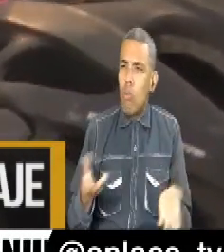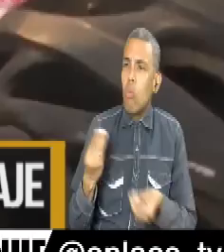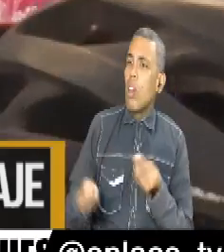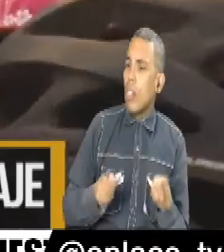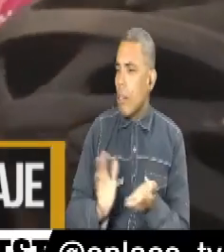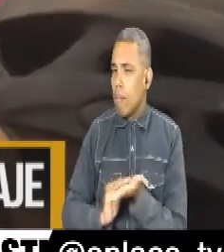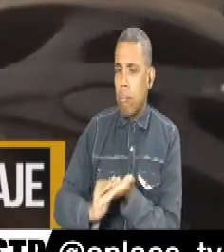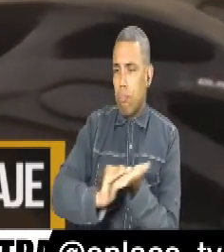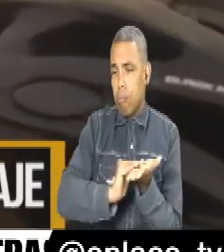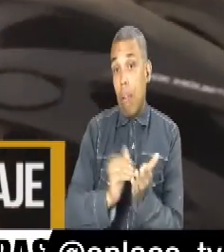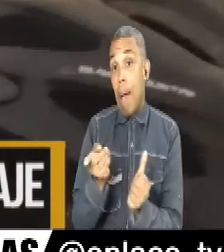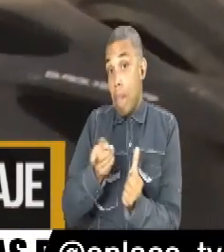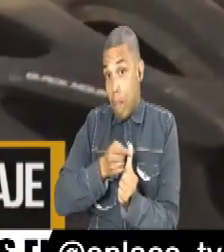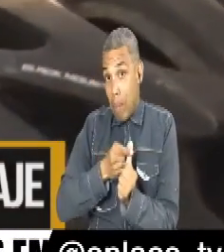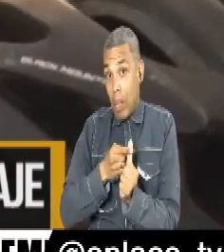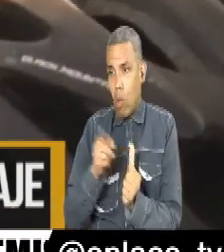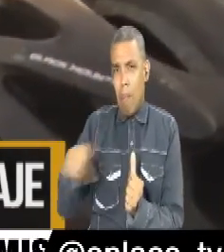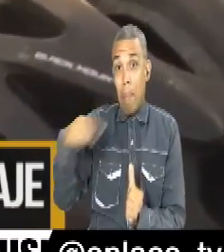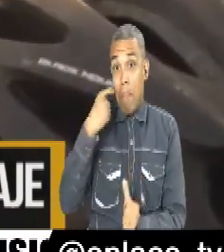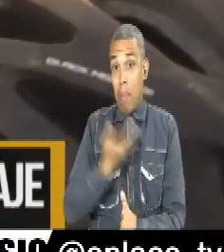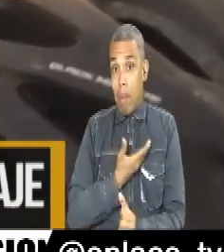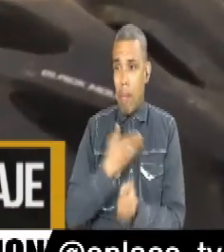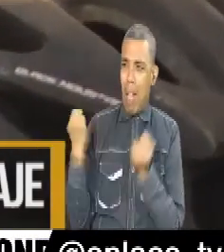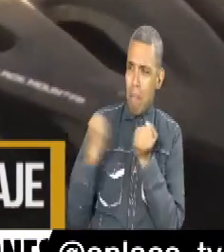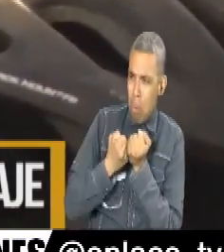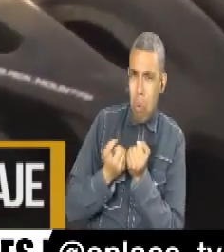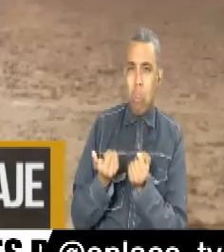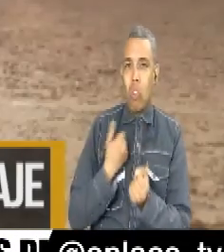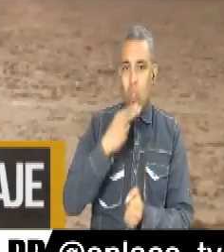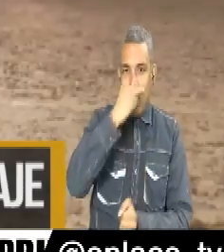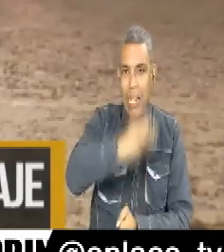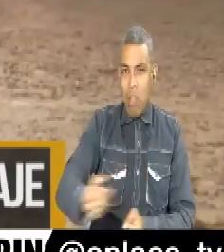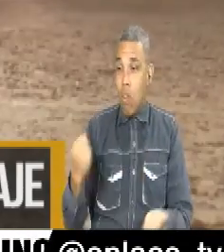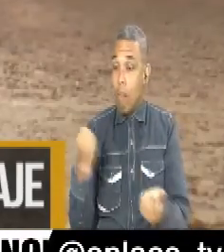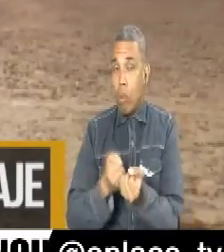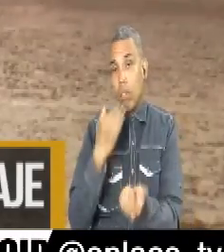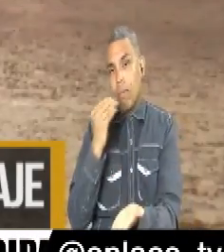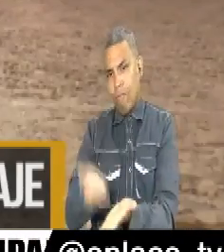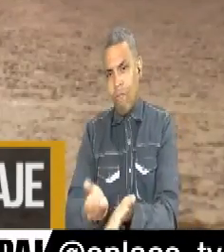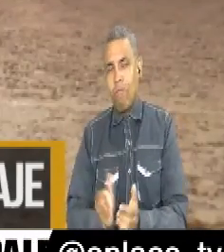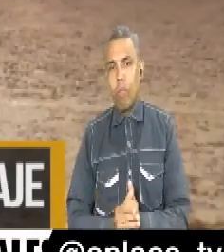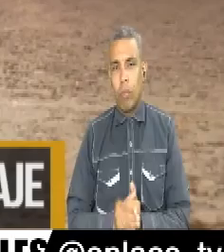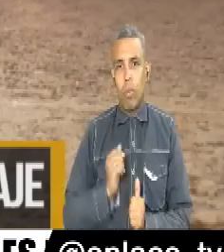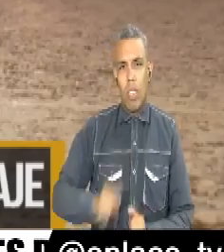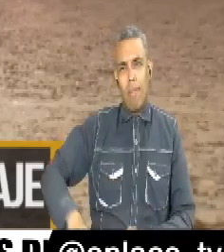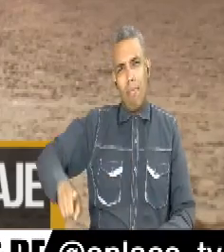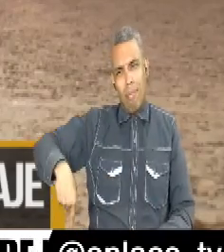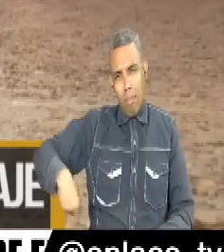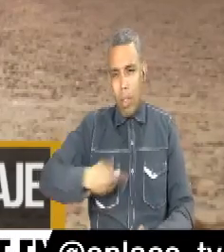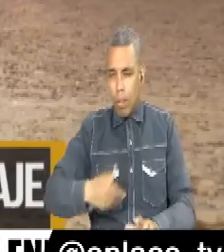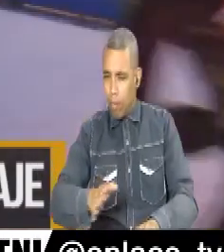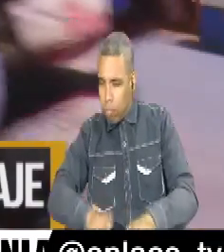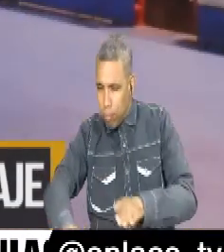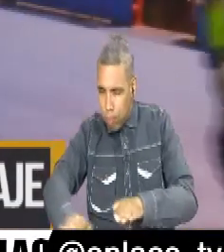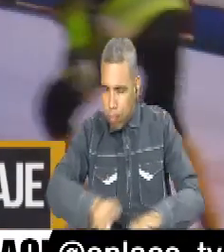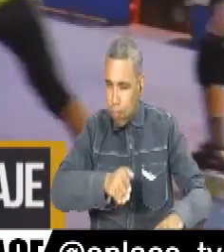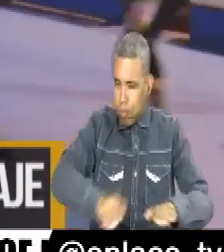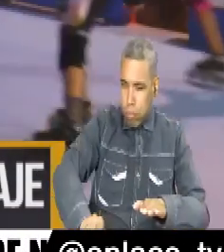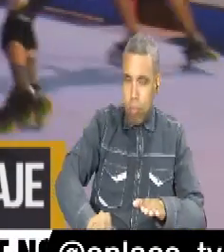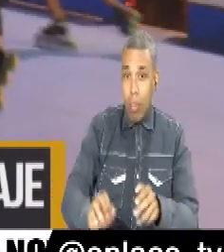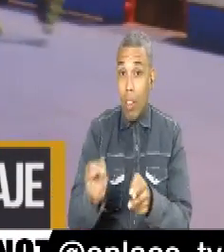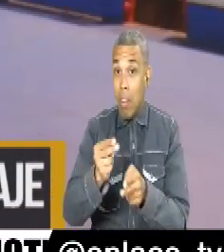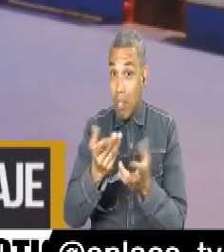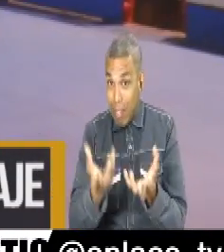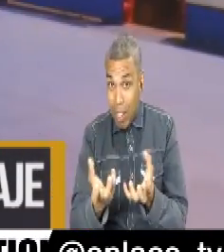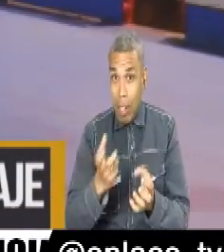niños, y eso es un buen incentivo para cada niño que está aquí. Las escuelas de formación de patinaje del Club Infantas anuncian que tienen abiertas